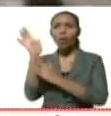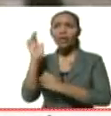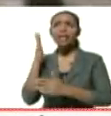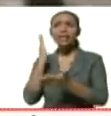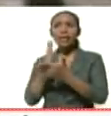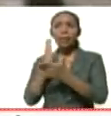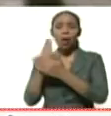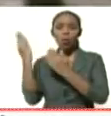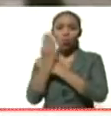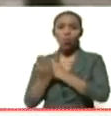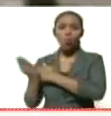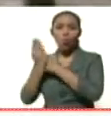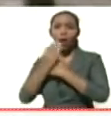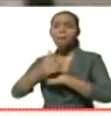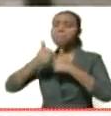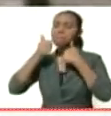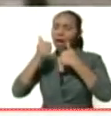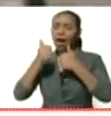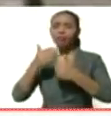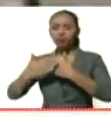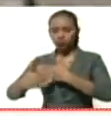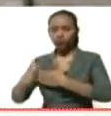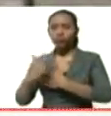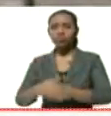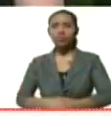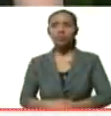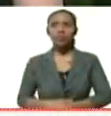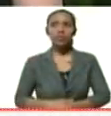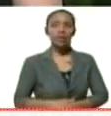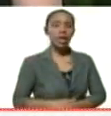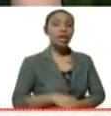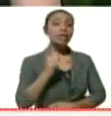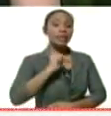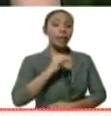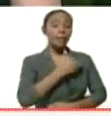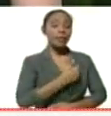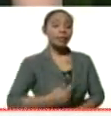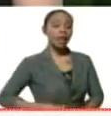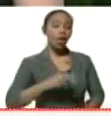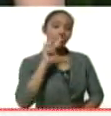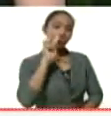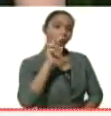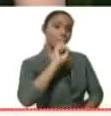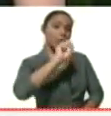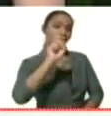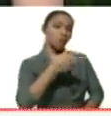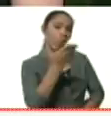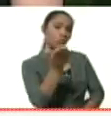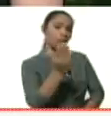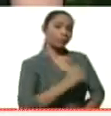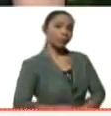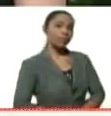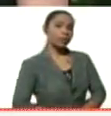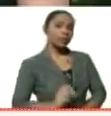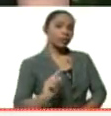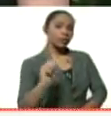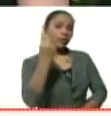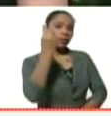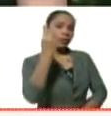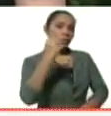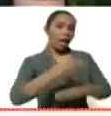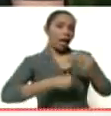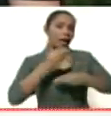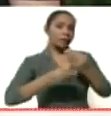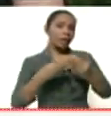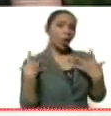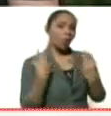siempre cuidándose. Muy bien, adelante. Sí, señor presidente, tenemos dos preguntas para usted. La primera pregunta la realiza